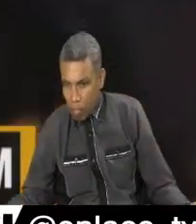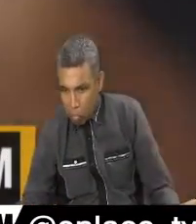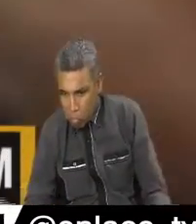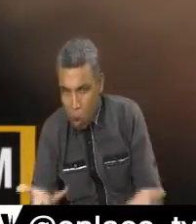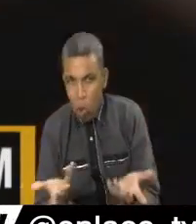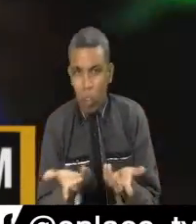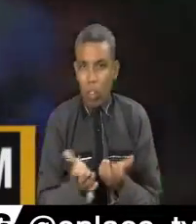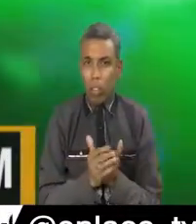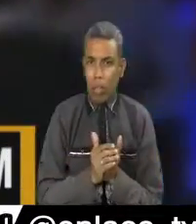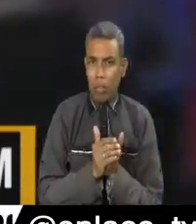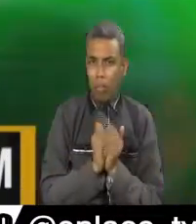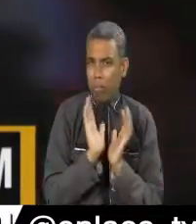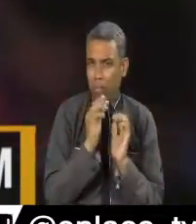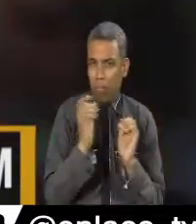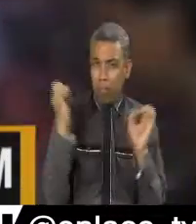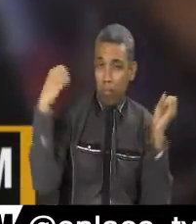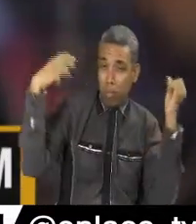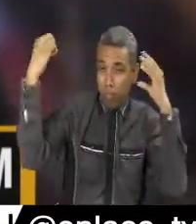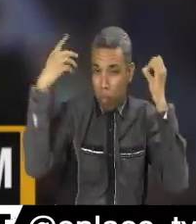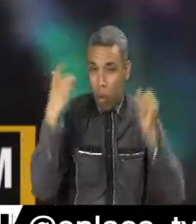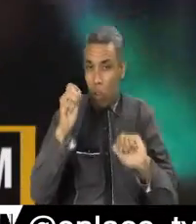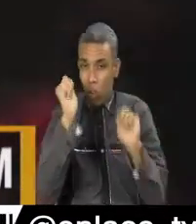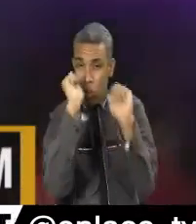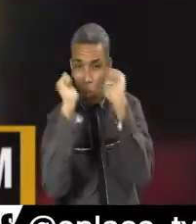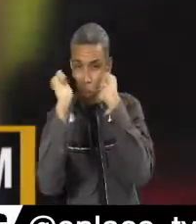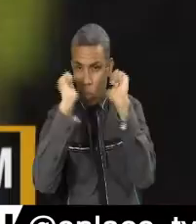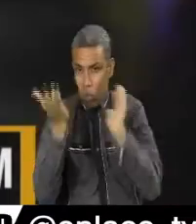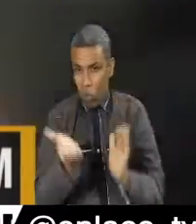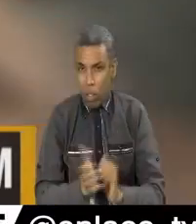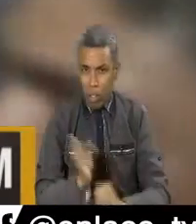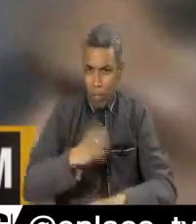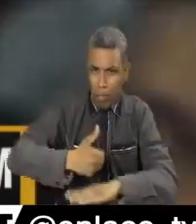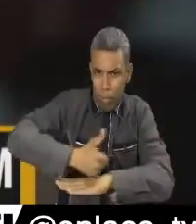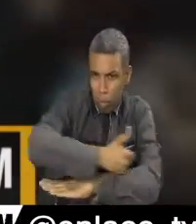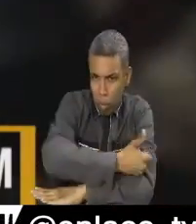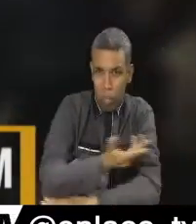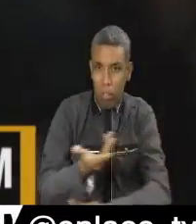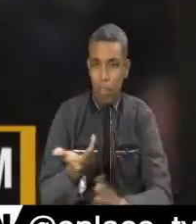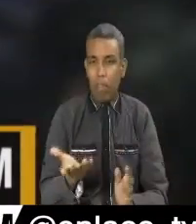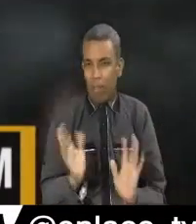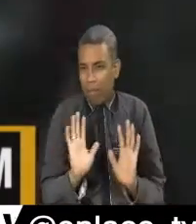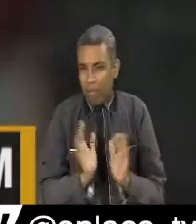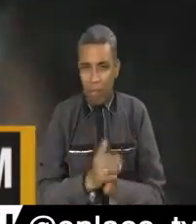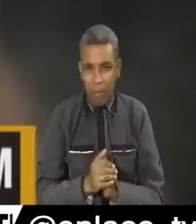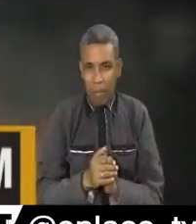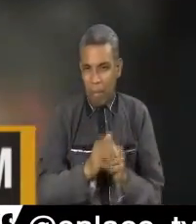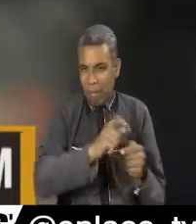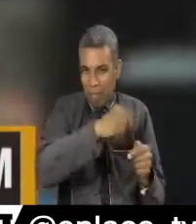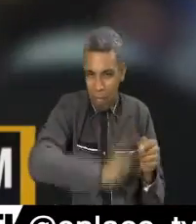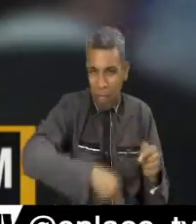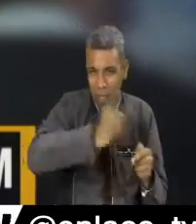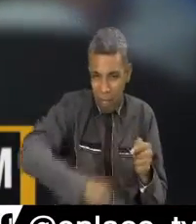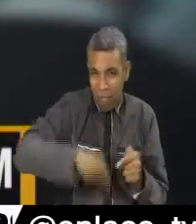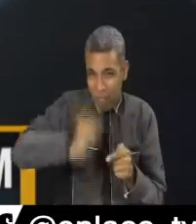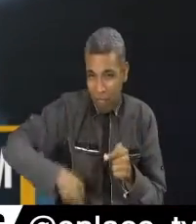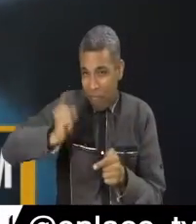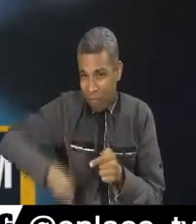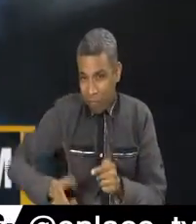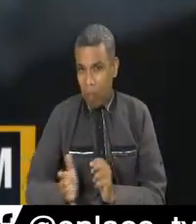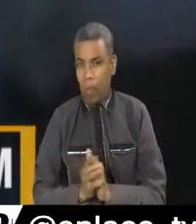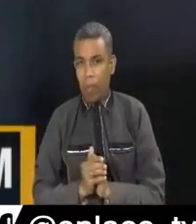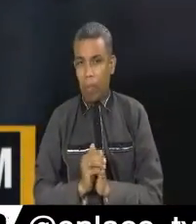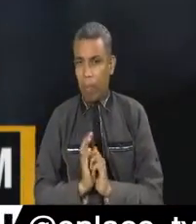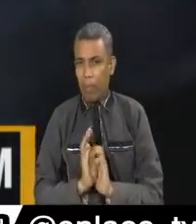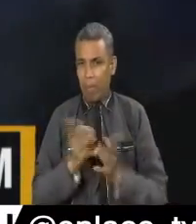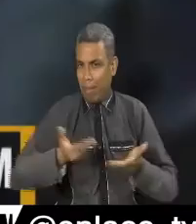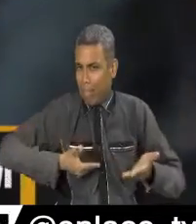como sitios en los que se ofrezcan bebidas alcohólicas como salas de baile, discotecas, karaokes, bares, tabernas, cantinas, entre otras